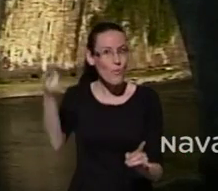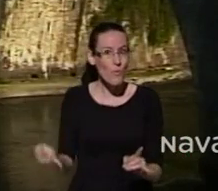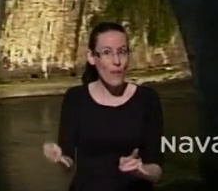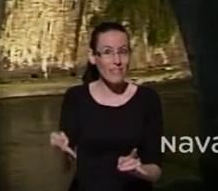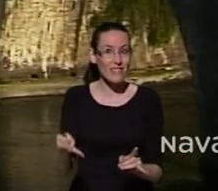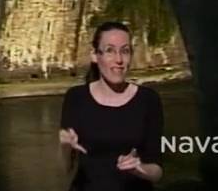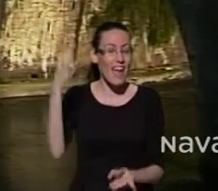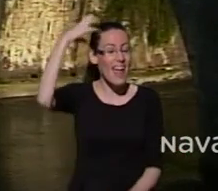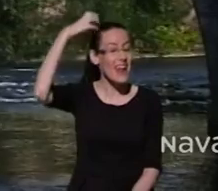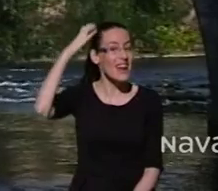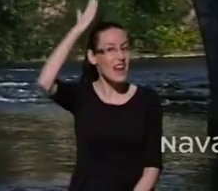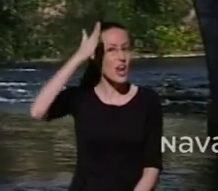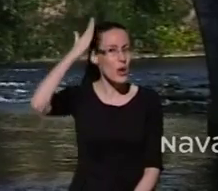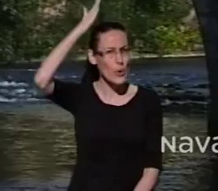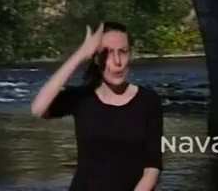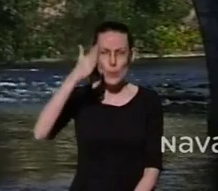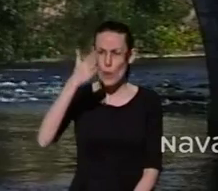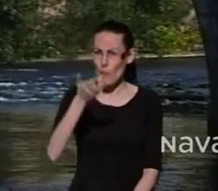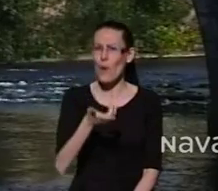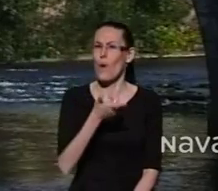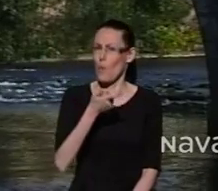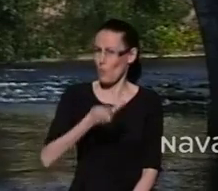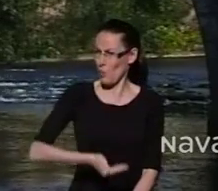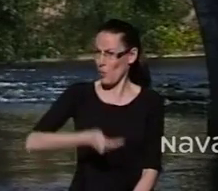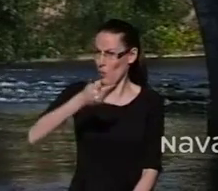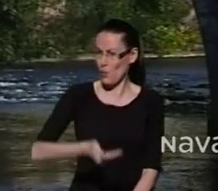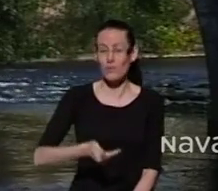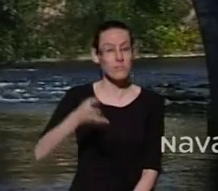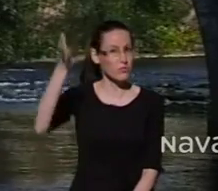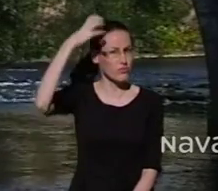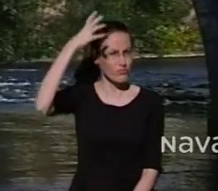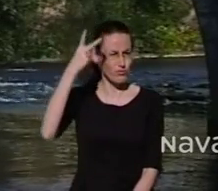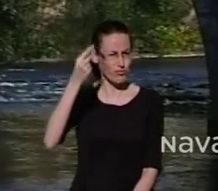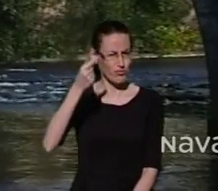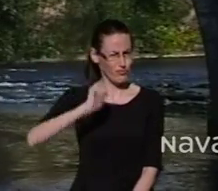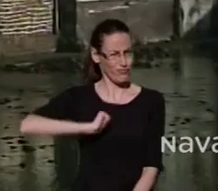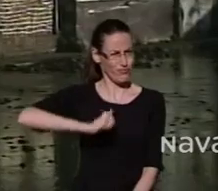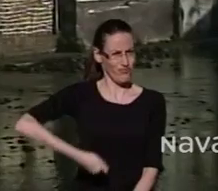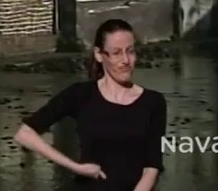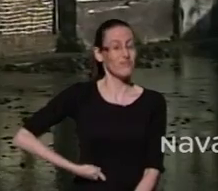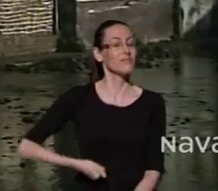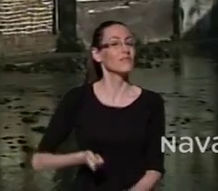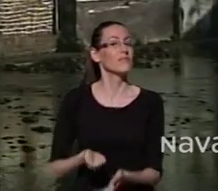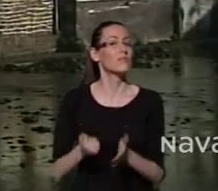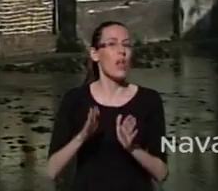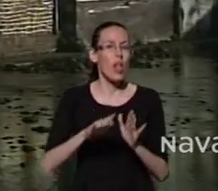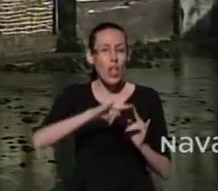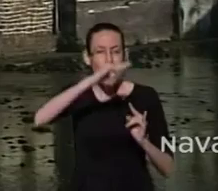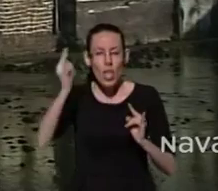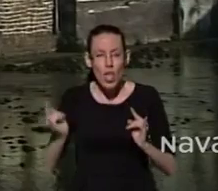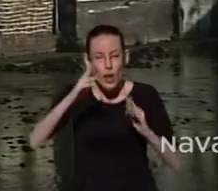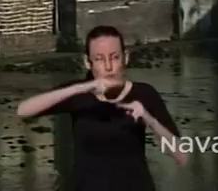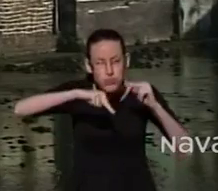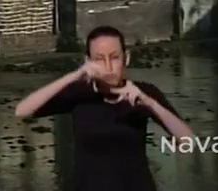Navarra, que costó 800 ducados y que la falta de acuerdo entre los cuatro pueblos que debían costearlo retrasó 11 años